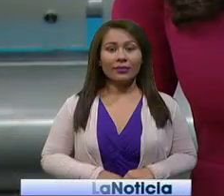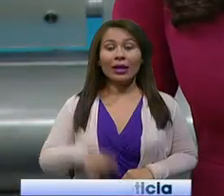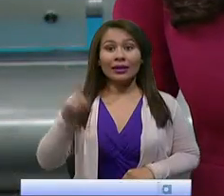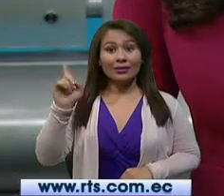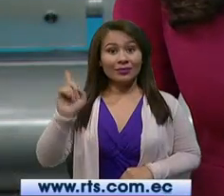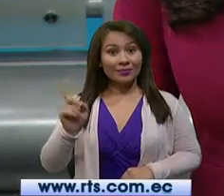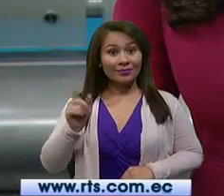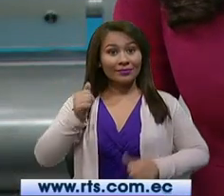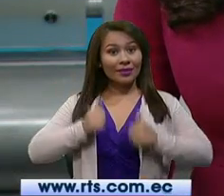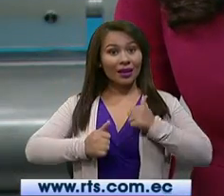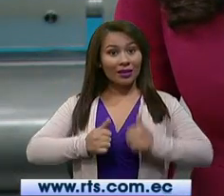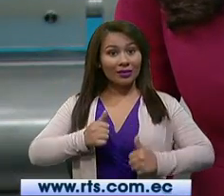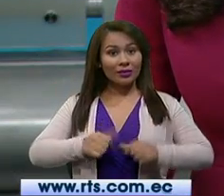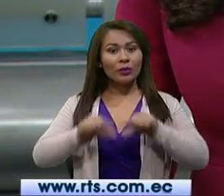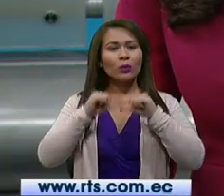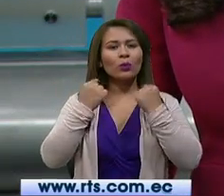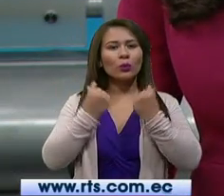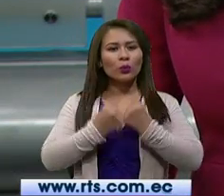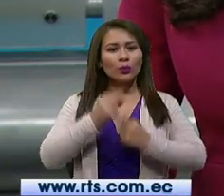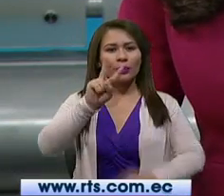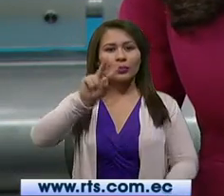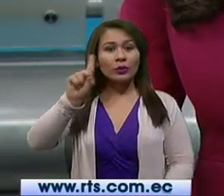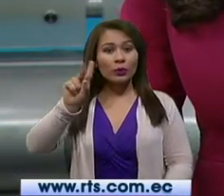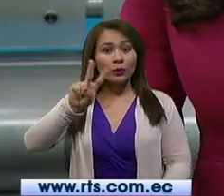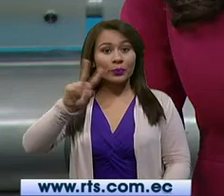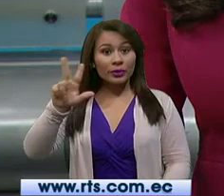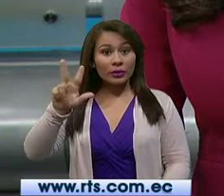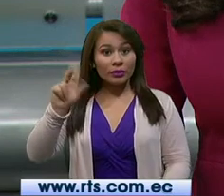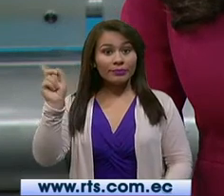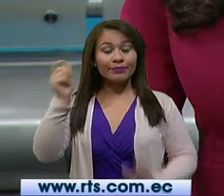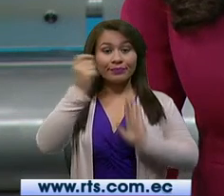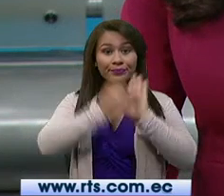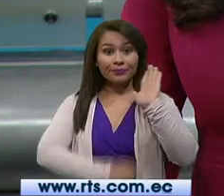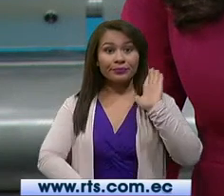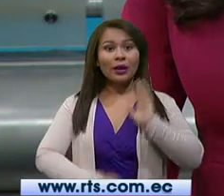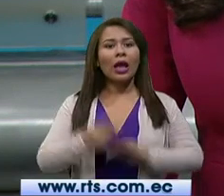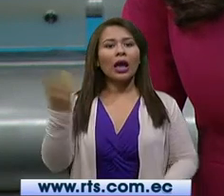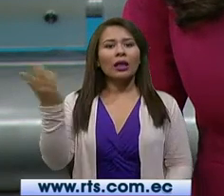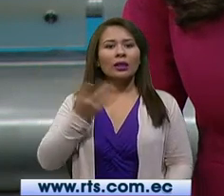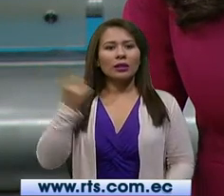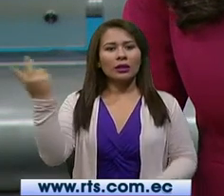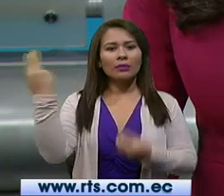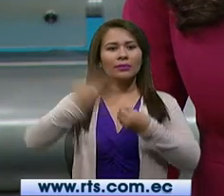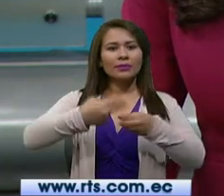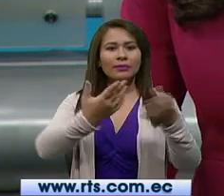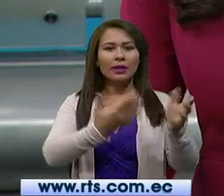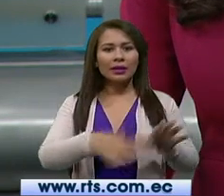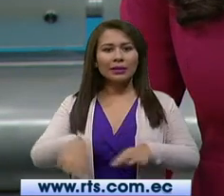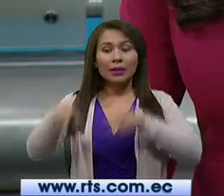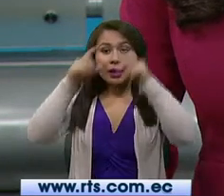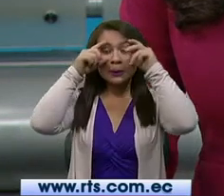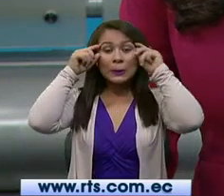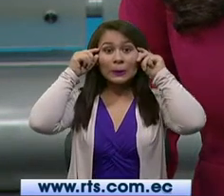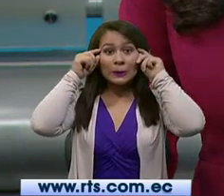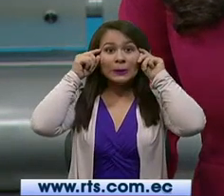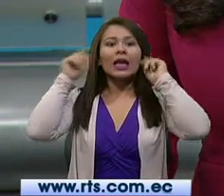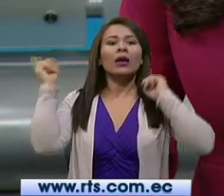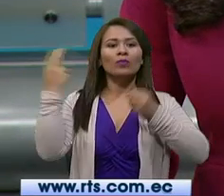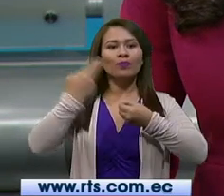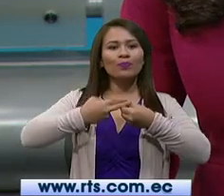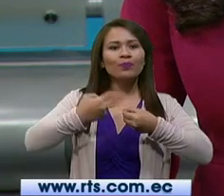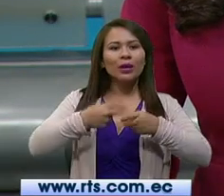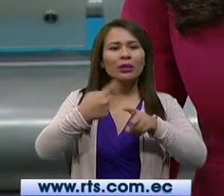El candidato a la presidencia por la Alianza Creo Suma, Guillermo Lasso, cumplió una agenda de actividades en Quito. El postulante participó